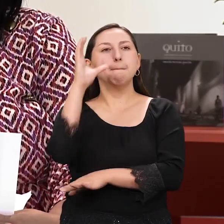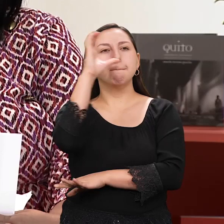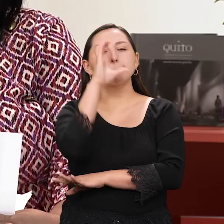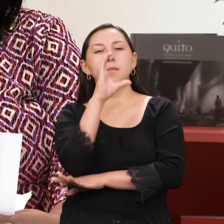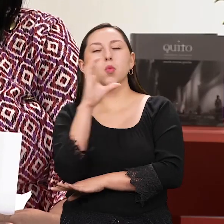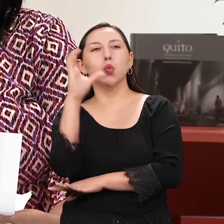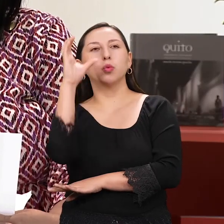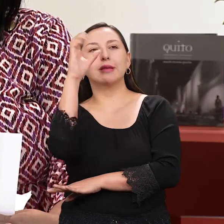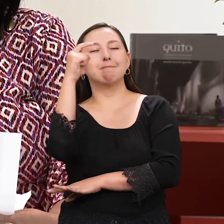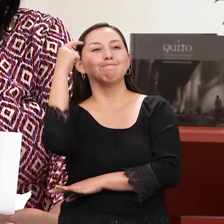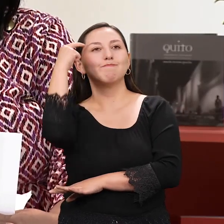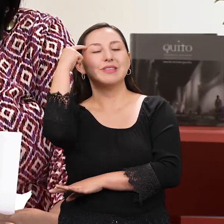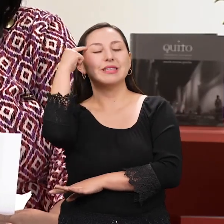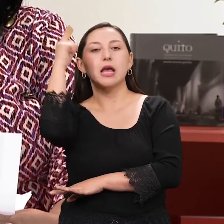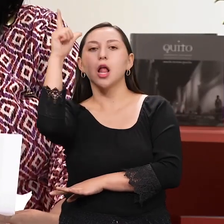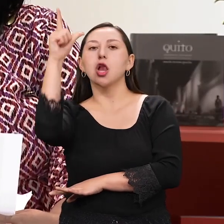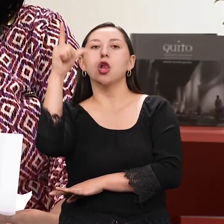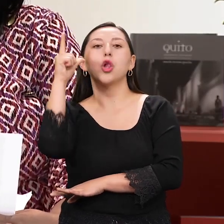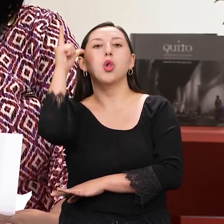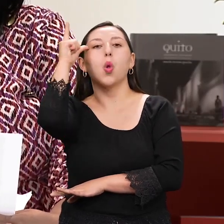los distintos ámbitos de mi vida.